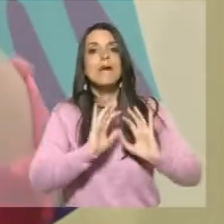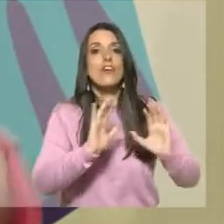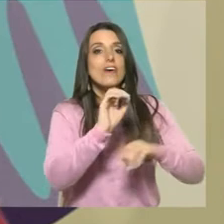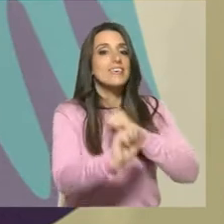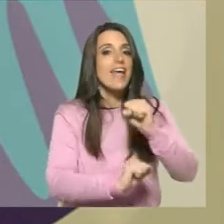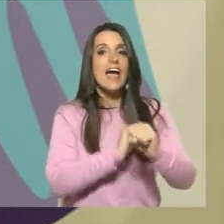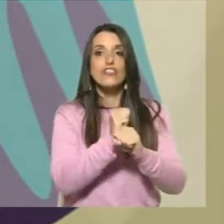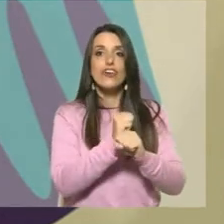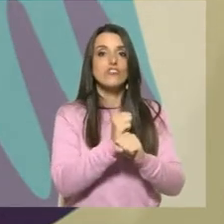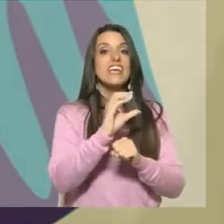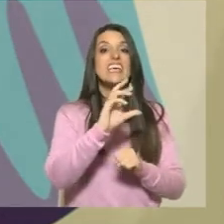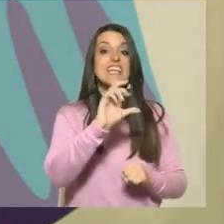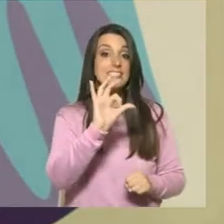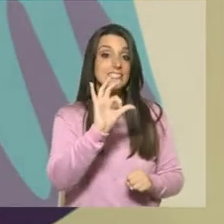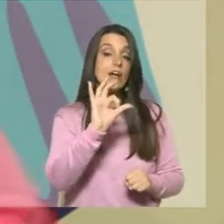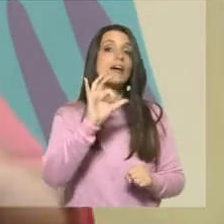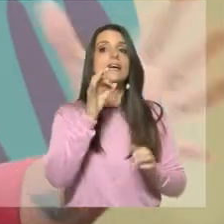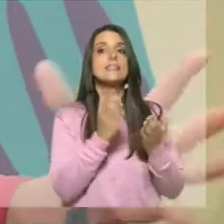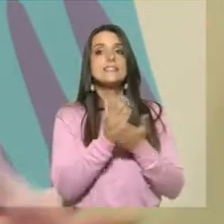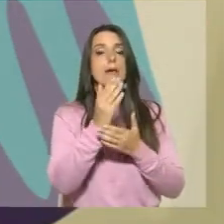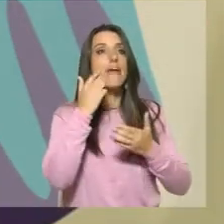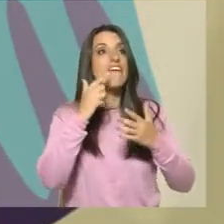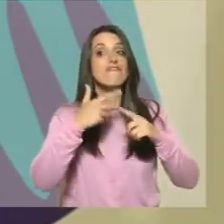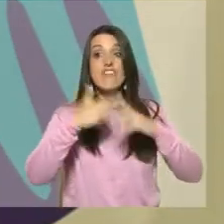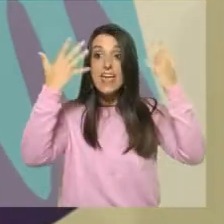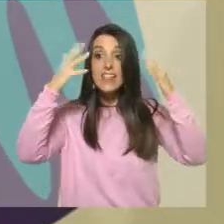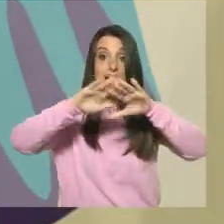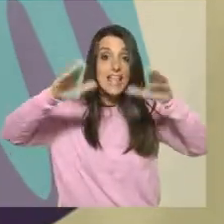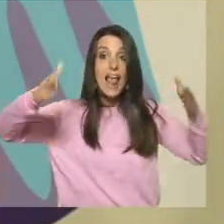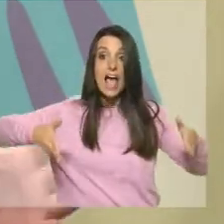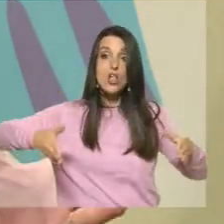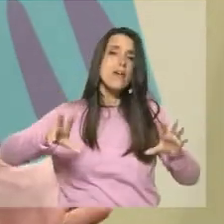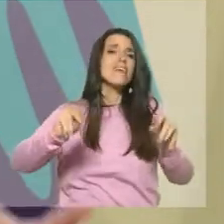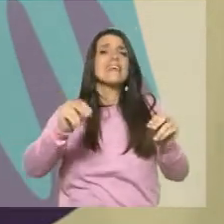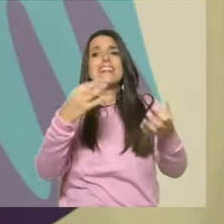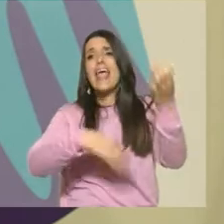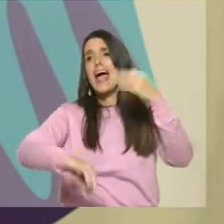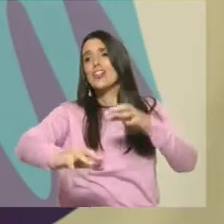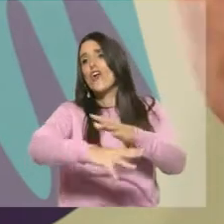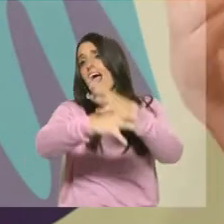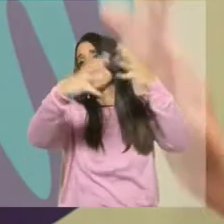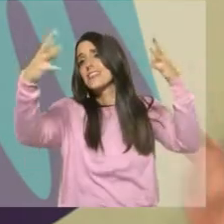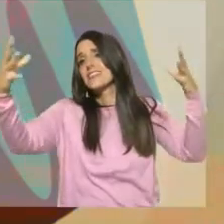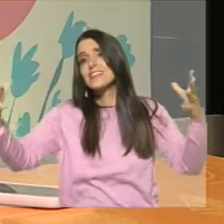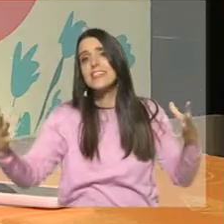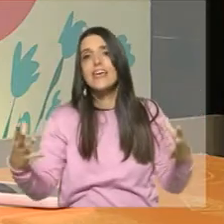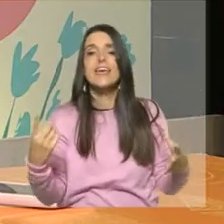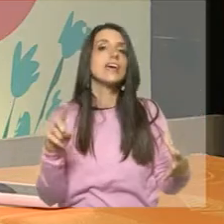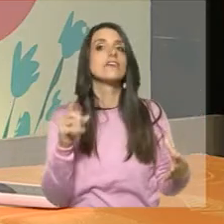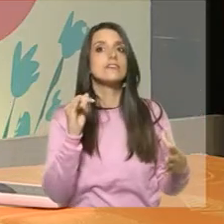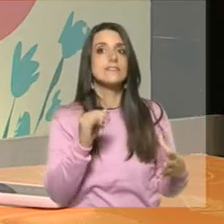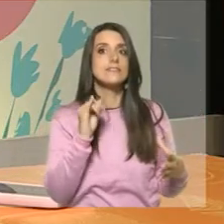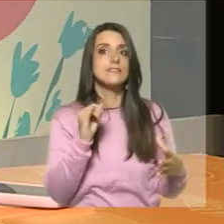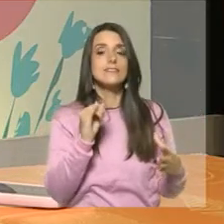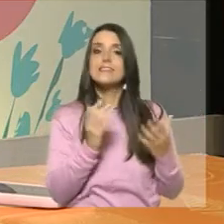es como que Cris montaba shows que eran increíbles, entonces había que estar a la altura. Pero que cada uno era